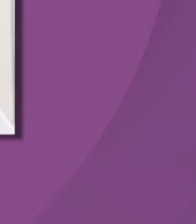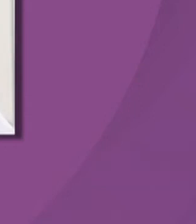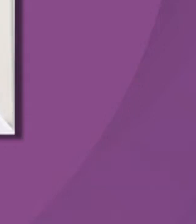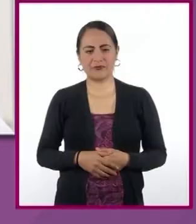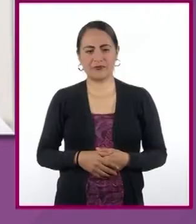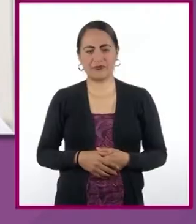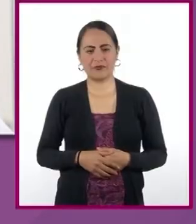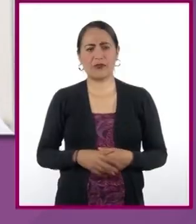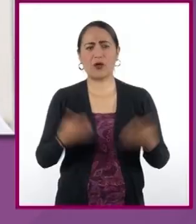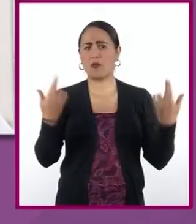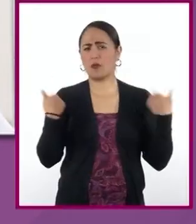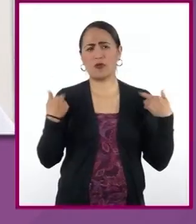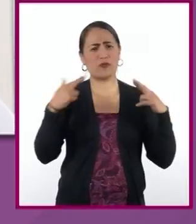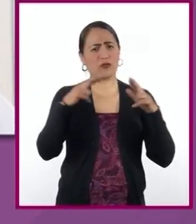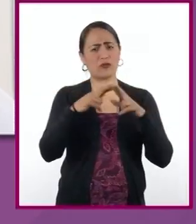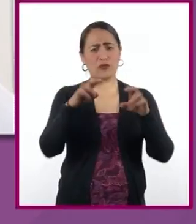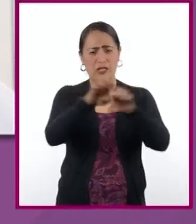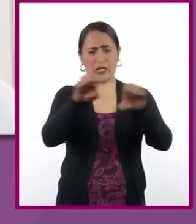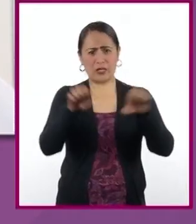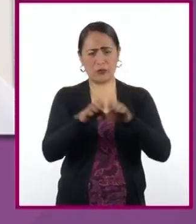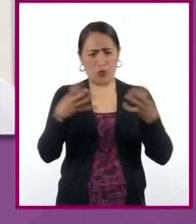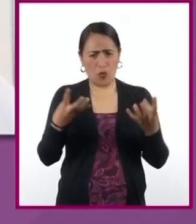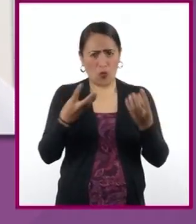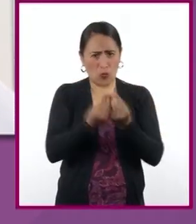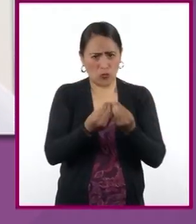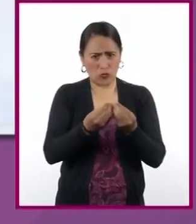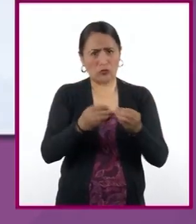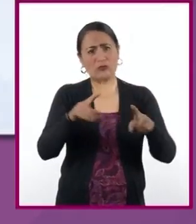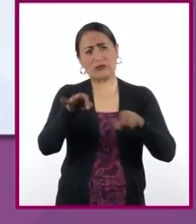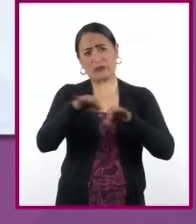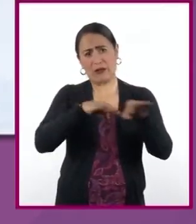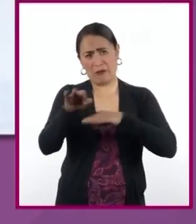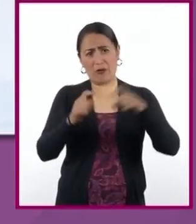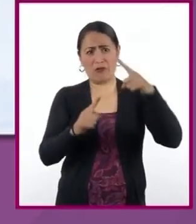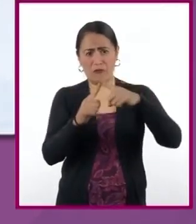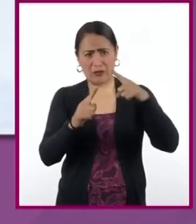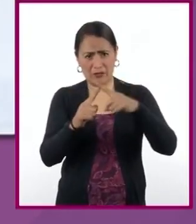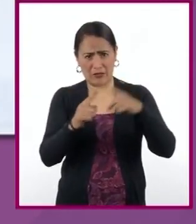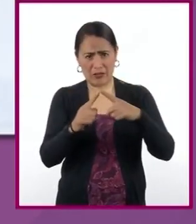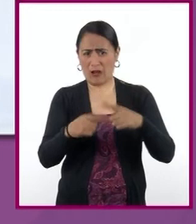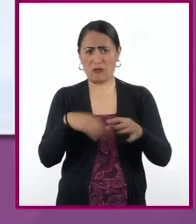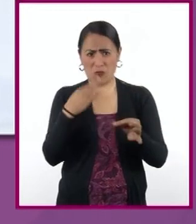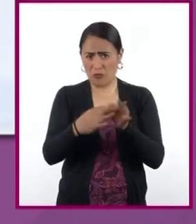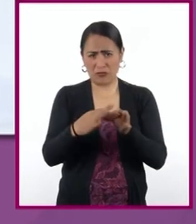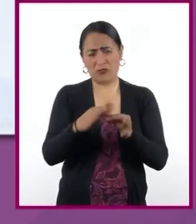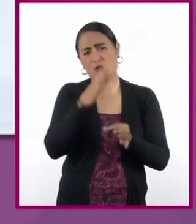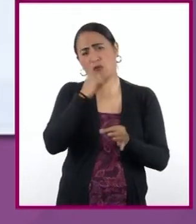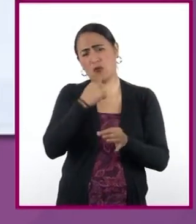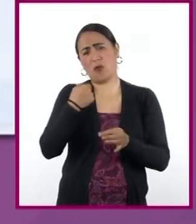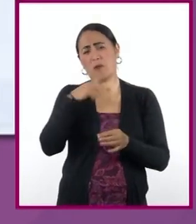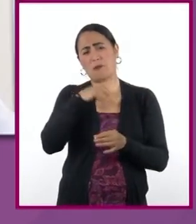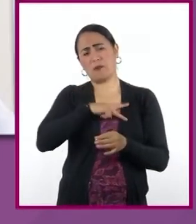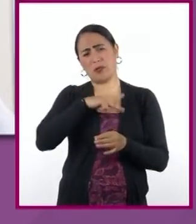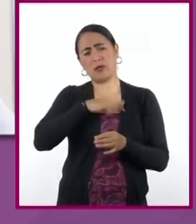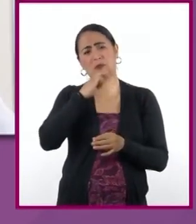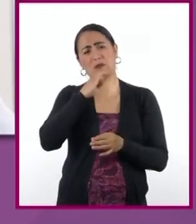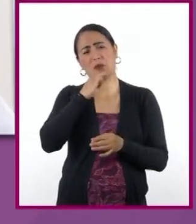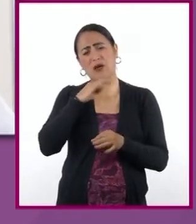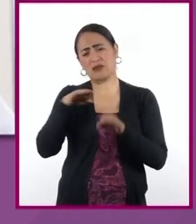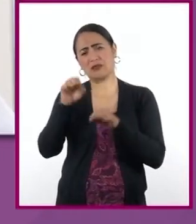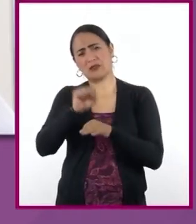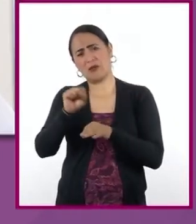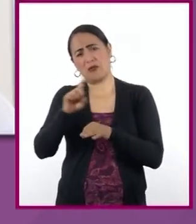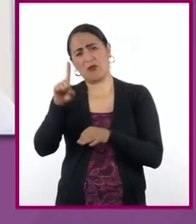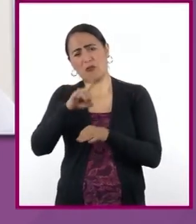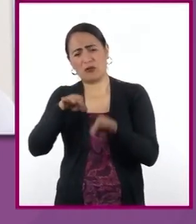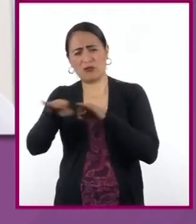Profesor, no podré reunirme con mi equipo para terminar el trabajo que nos dejó porque mi mamá va a trabajar este fin de semana y me quedará a cuidar a